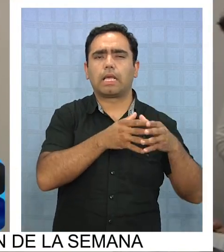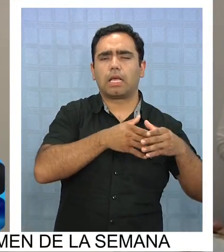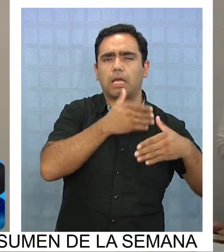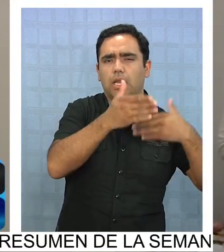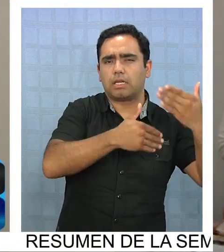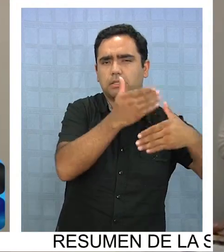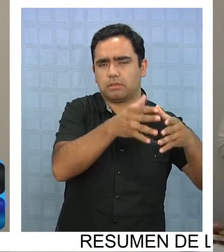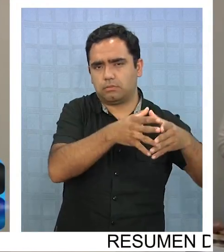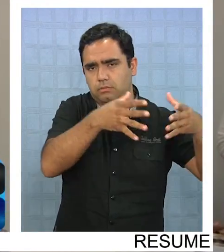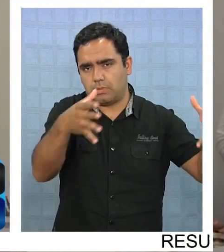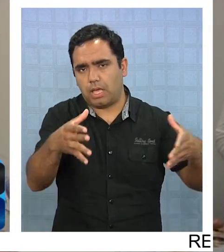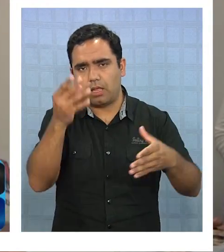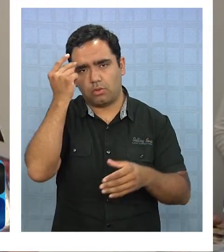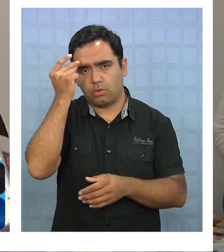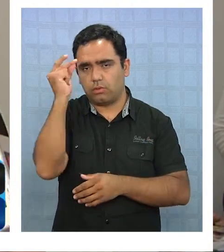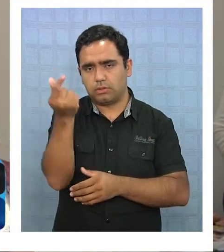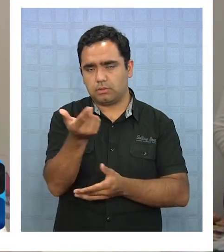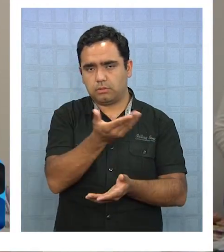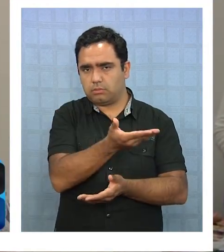innovación?